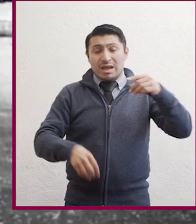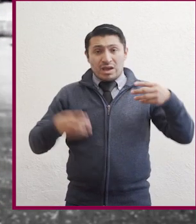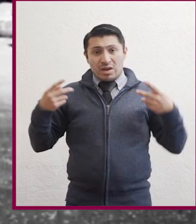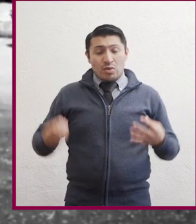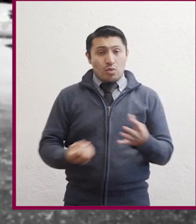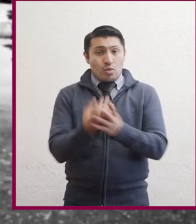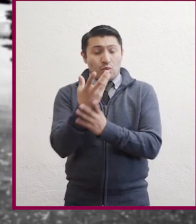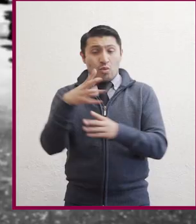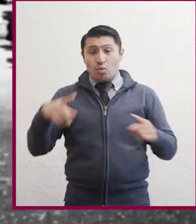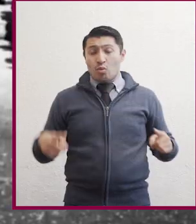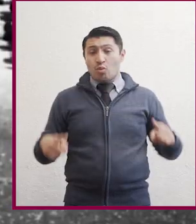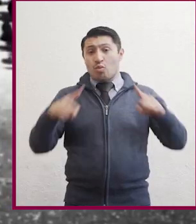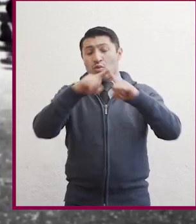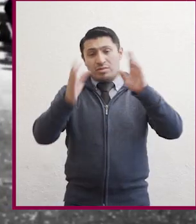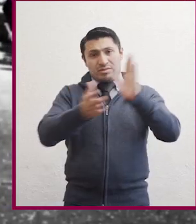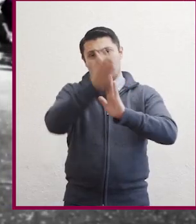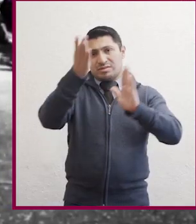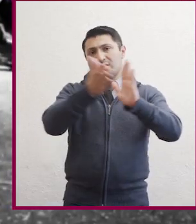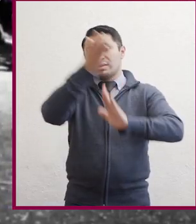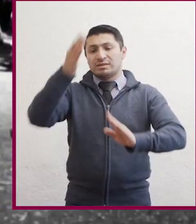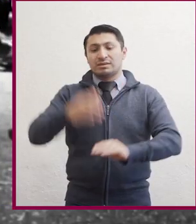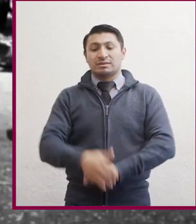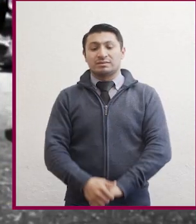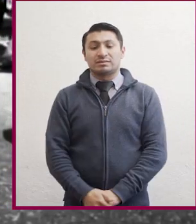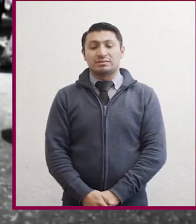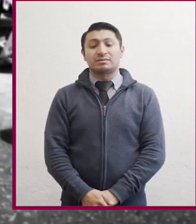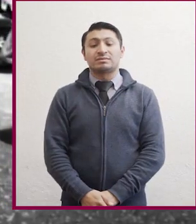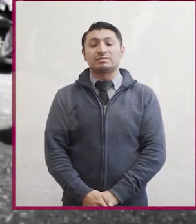llegada de la nueva basílica.